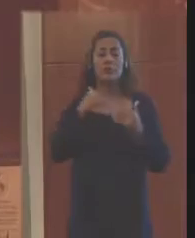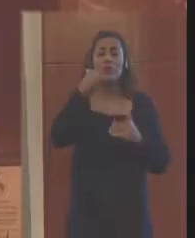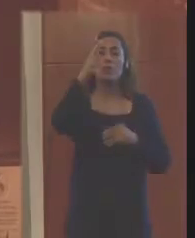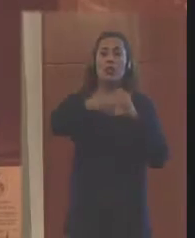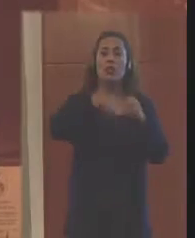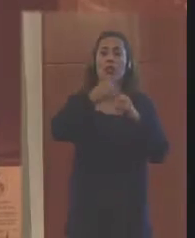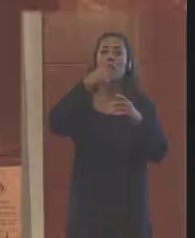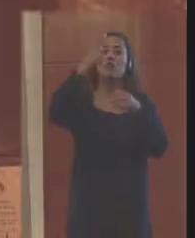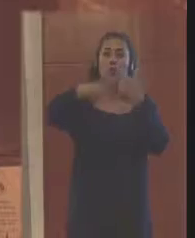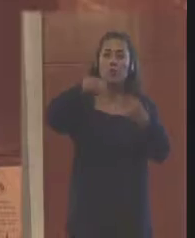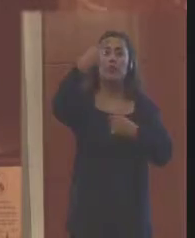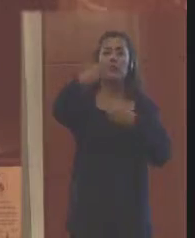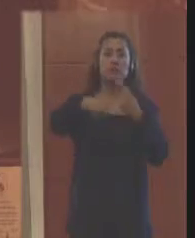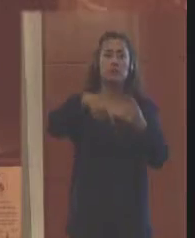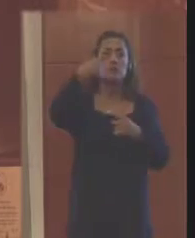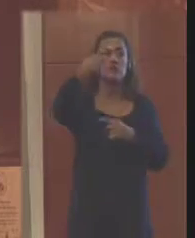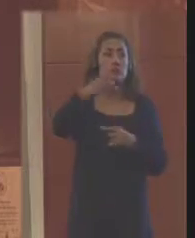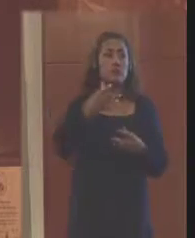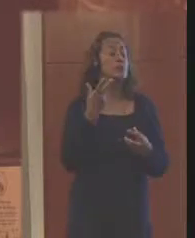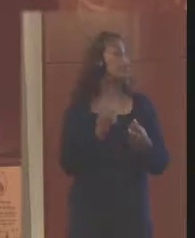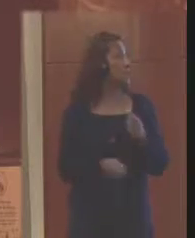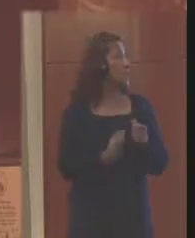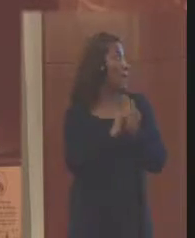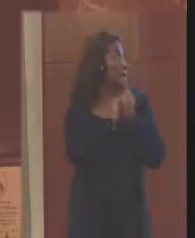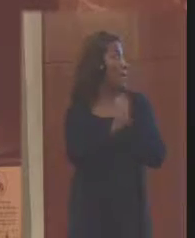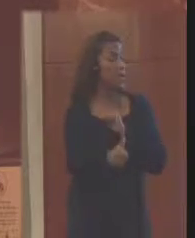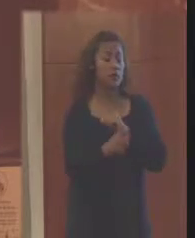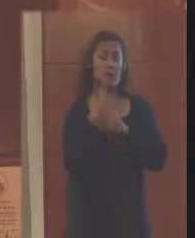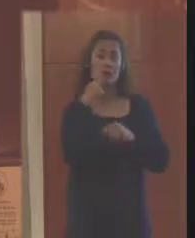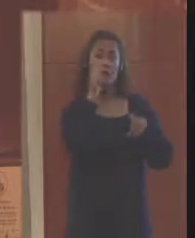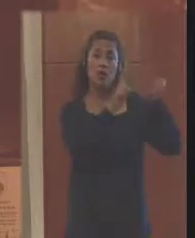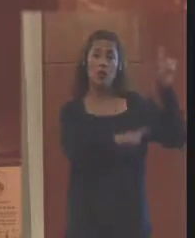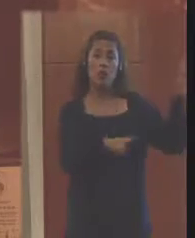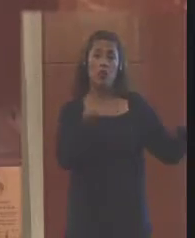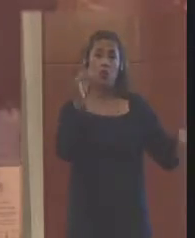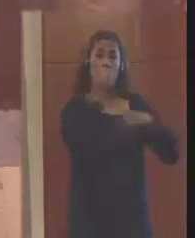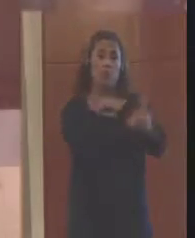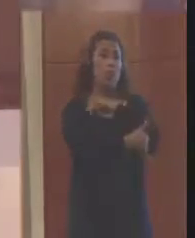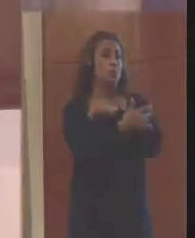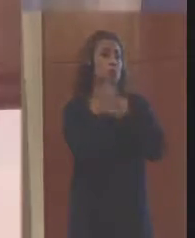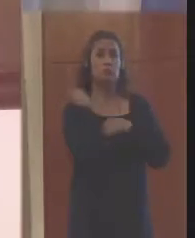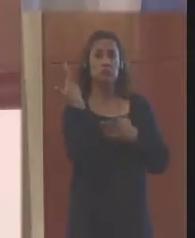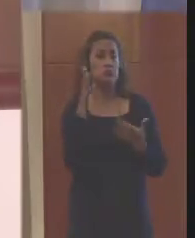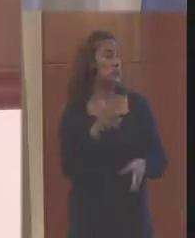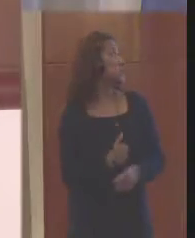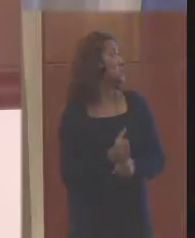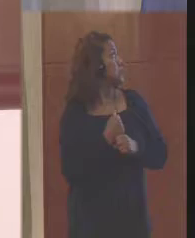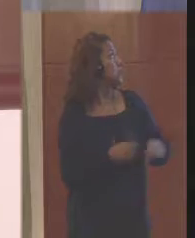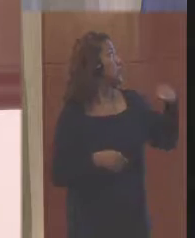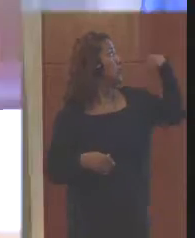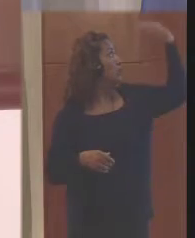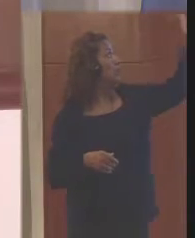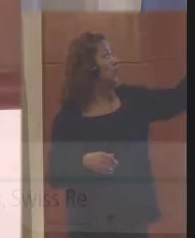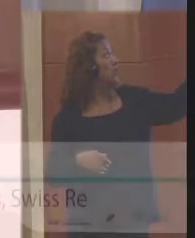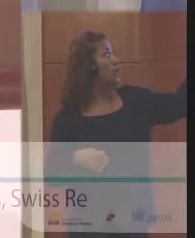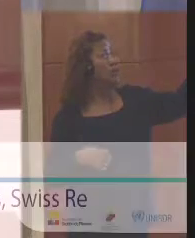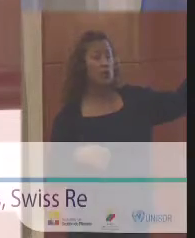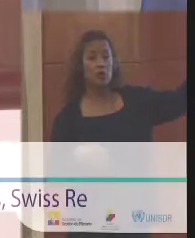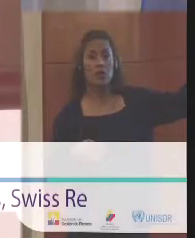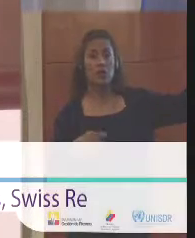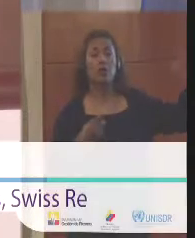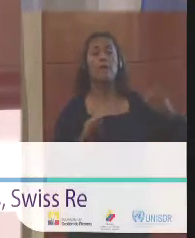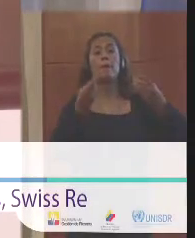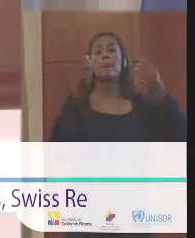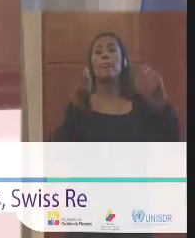año siguiente, después de ocurrir el evento, en países que no tienen seguro a la izquierda, generan, por ejemplo,